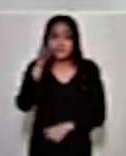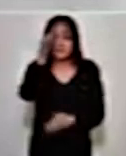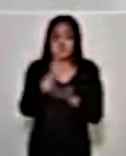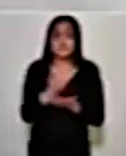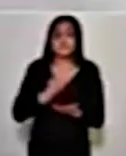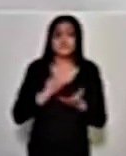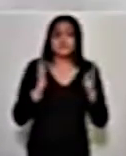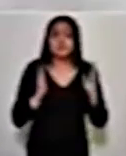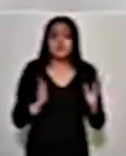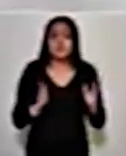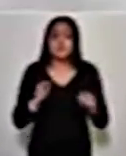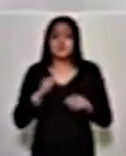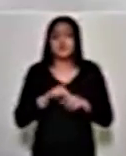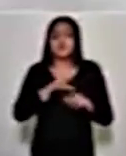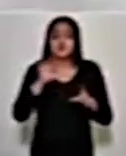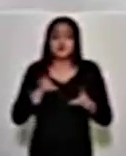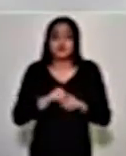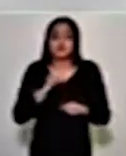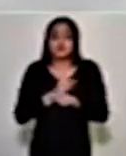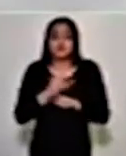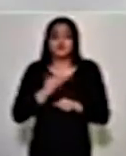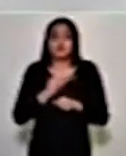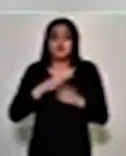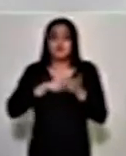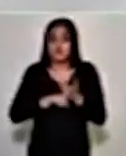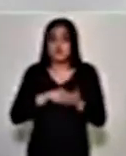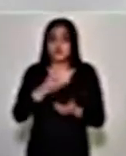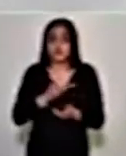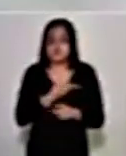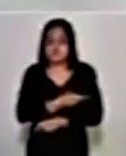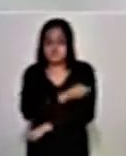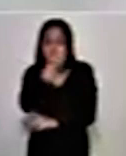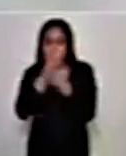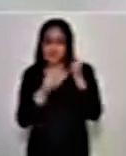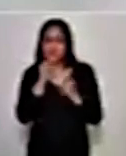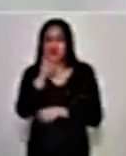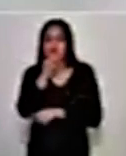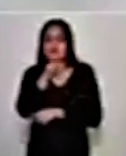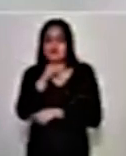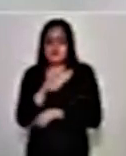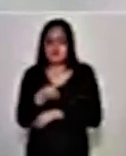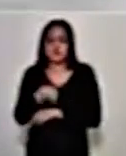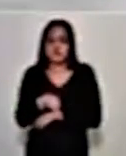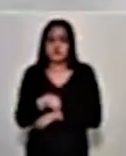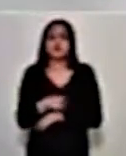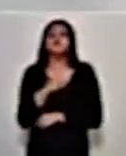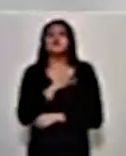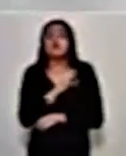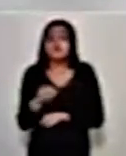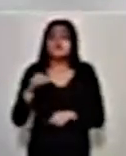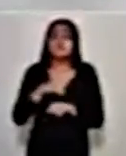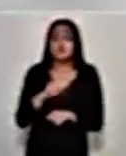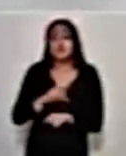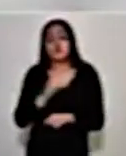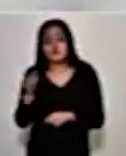recibido en su totalidad, o sea, ya con el esquema completo o en caso de CanSino con una sola dosis, se puede